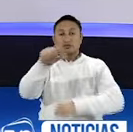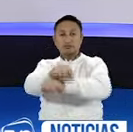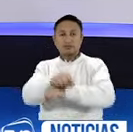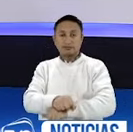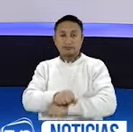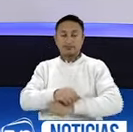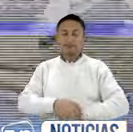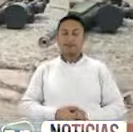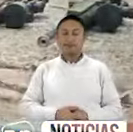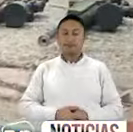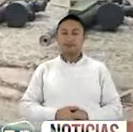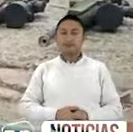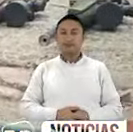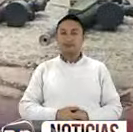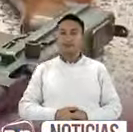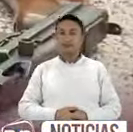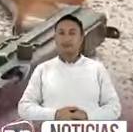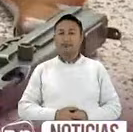detenido.